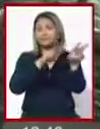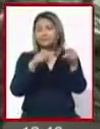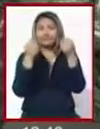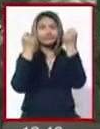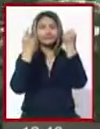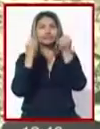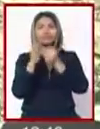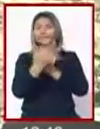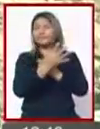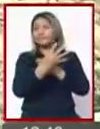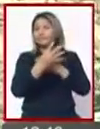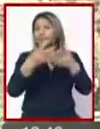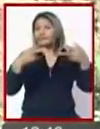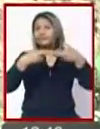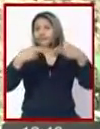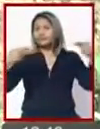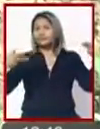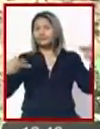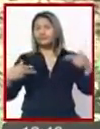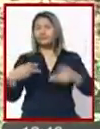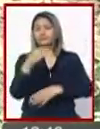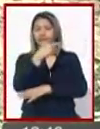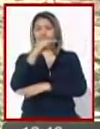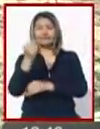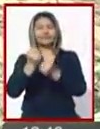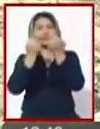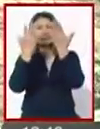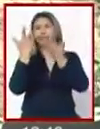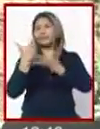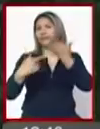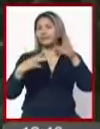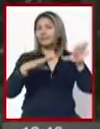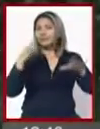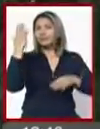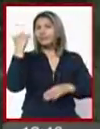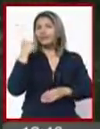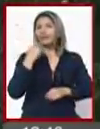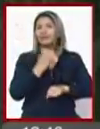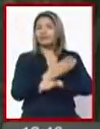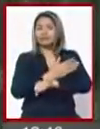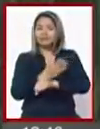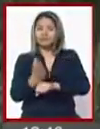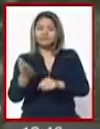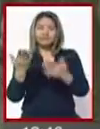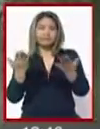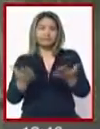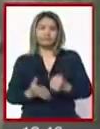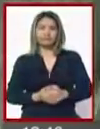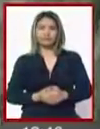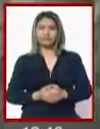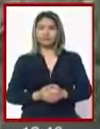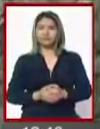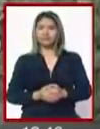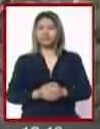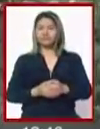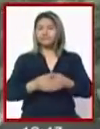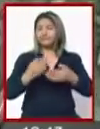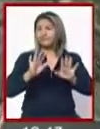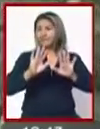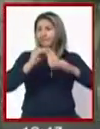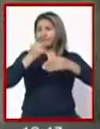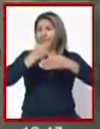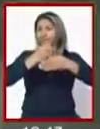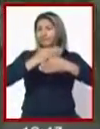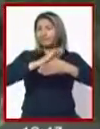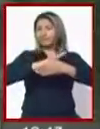trabajadores alambrando terrenos del cordón ecológico. Lamentan este accionar, ya que en esos predios existen los diques de contención para